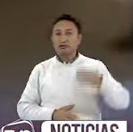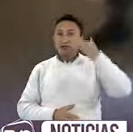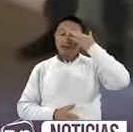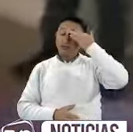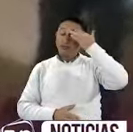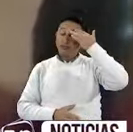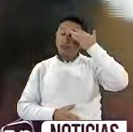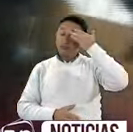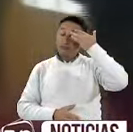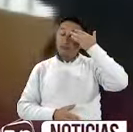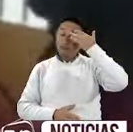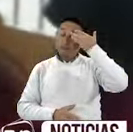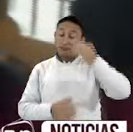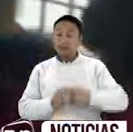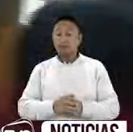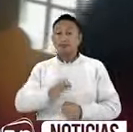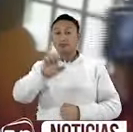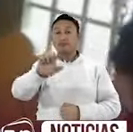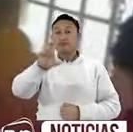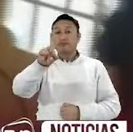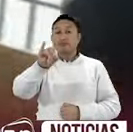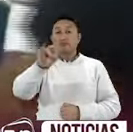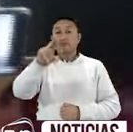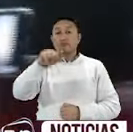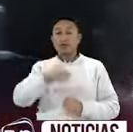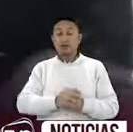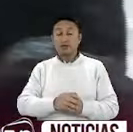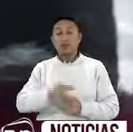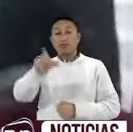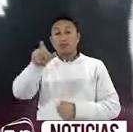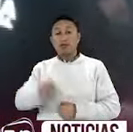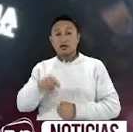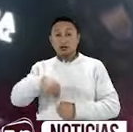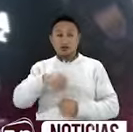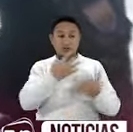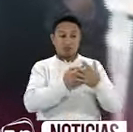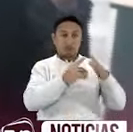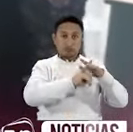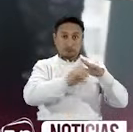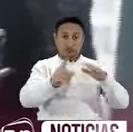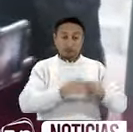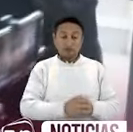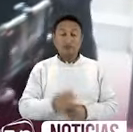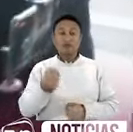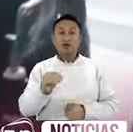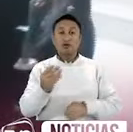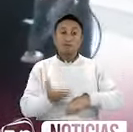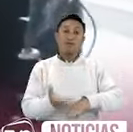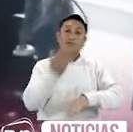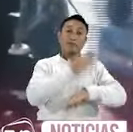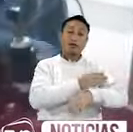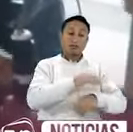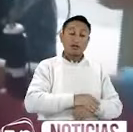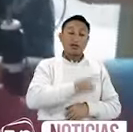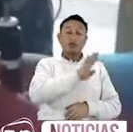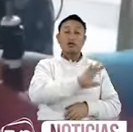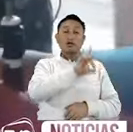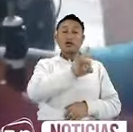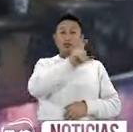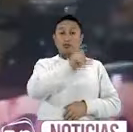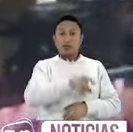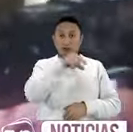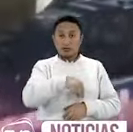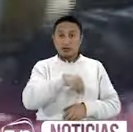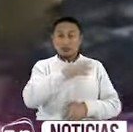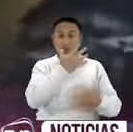La decisión de Edison Ortiz, un prófugo de apenas 19 años de edad, sorprendió a muchos. El joven fue parte de los 48 reclusos que fugaron